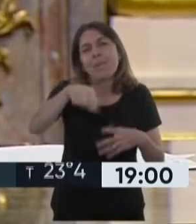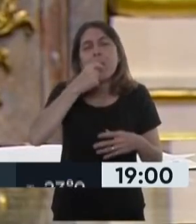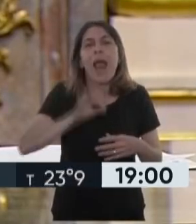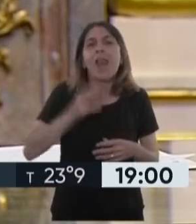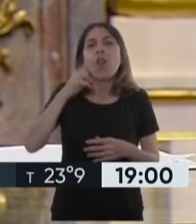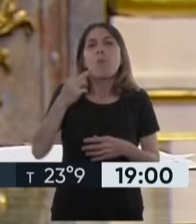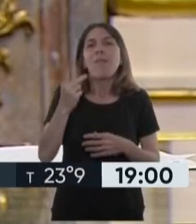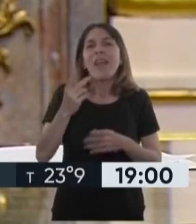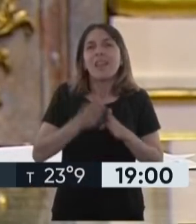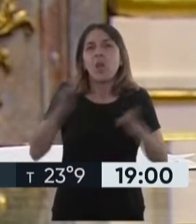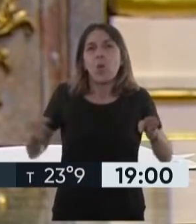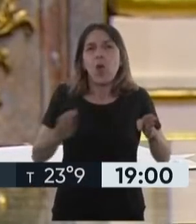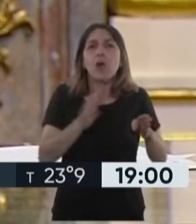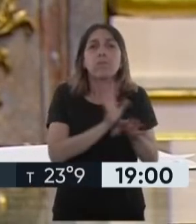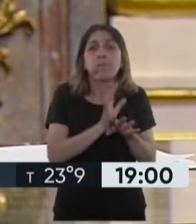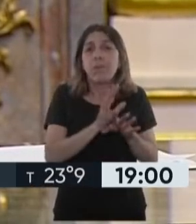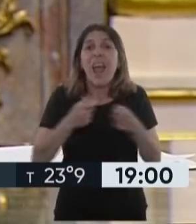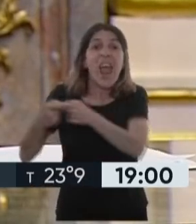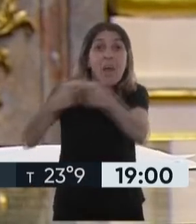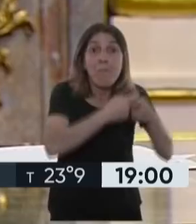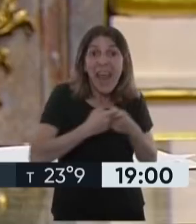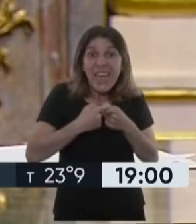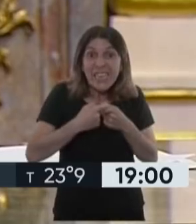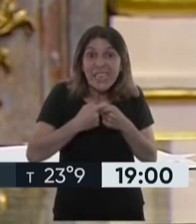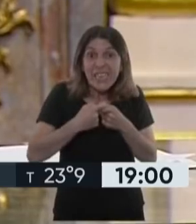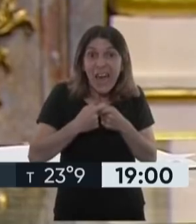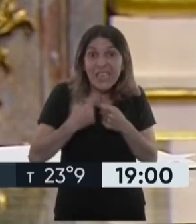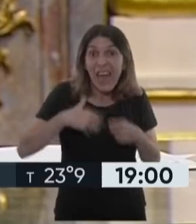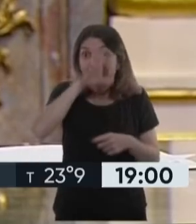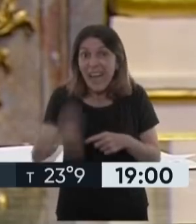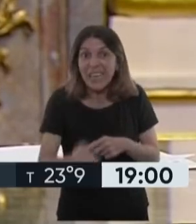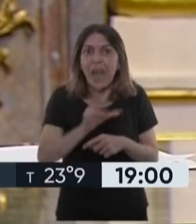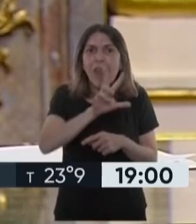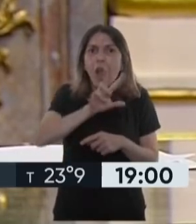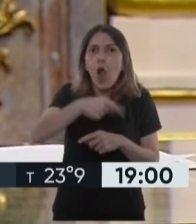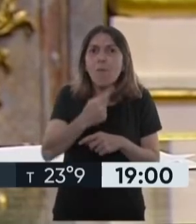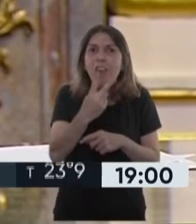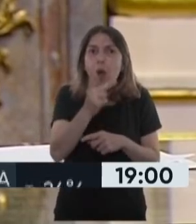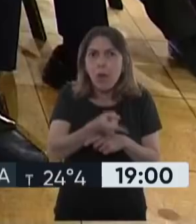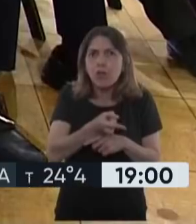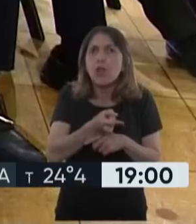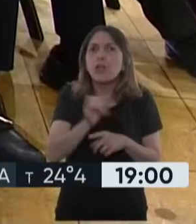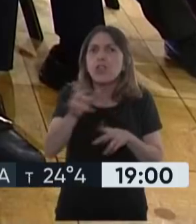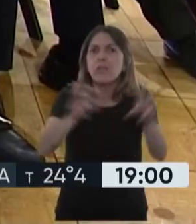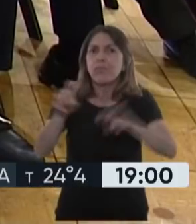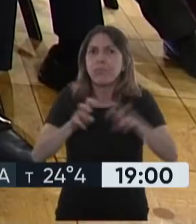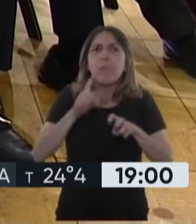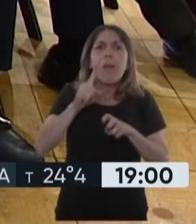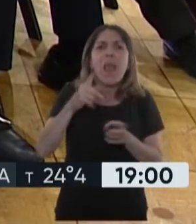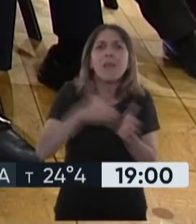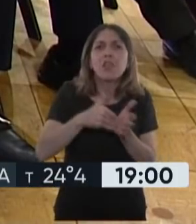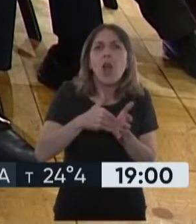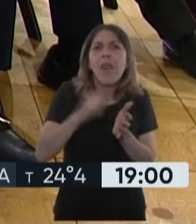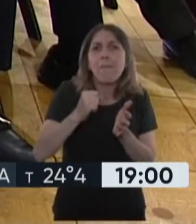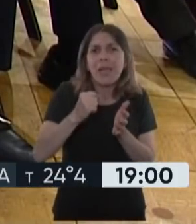2021 tan solo 3,2% de las empresas de nuestro país tuvieron ganancias superiores a los 1.000 millones de pesos. Y